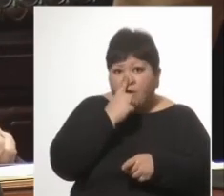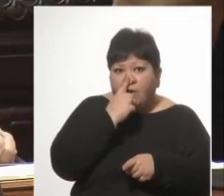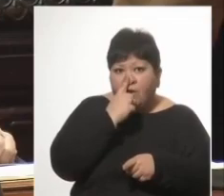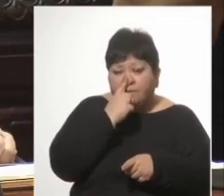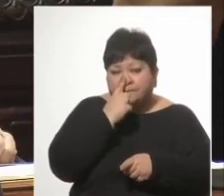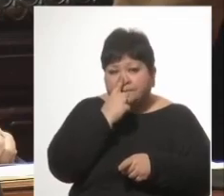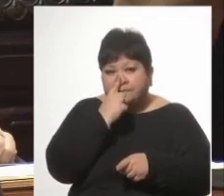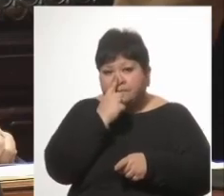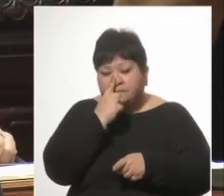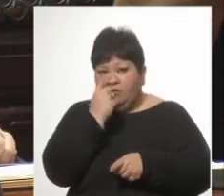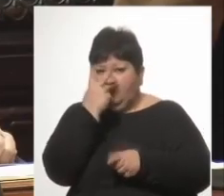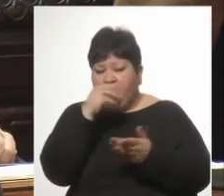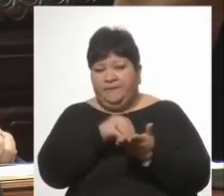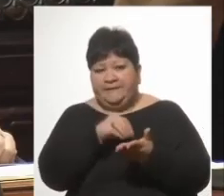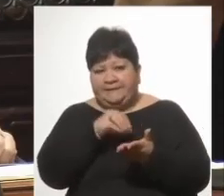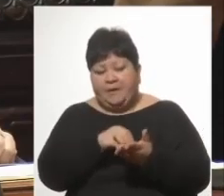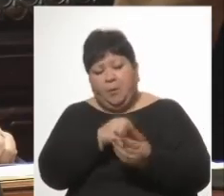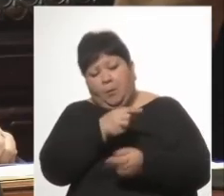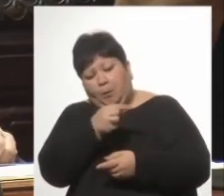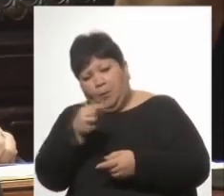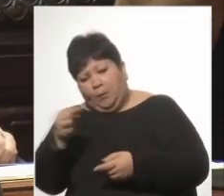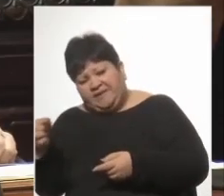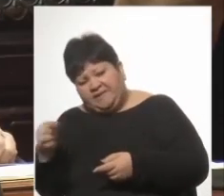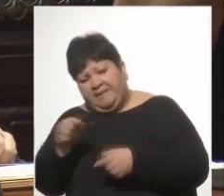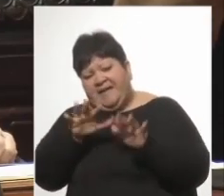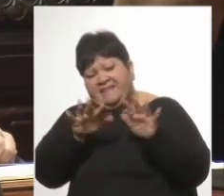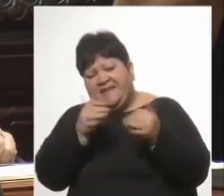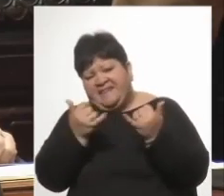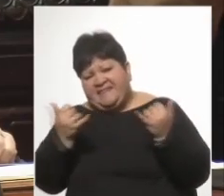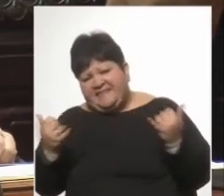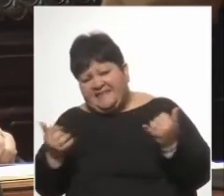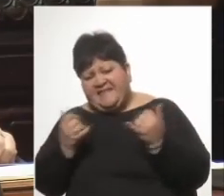que una semana después, o varios días después, o 10 días después, ordené